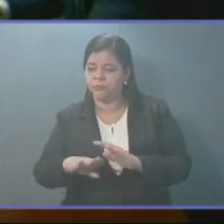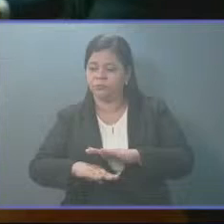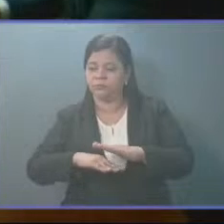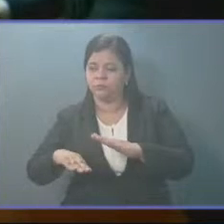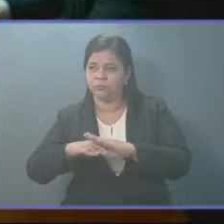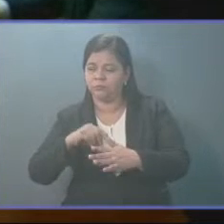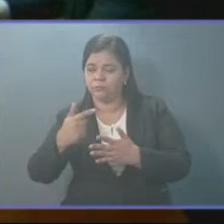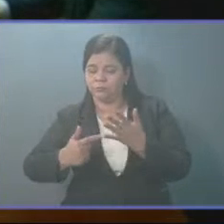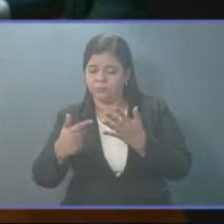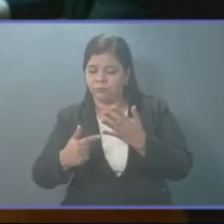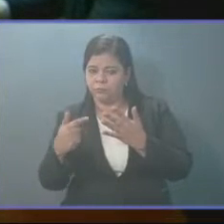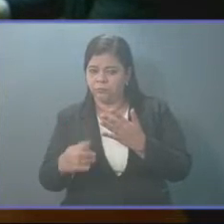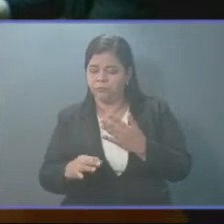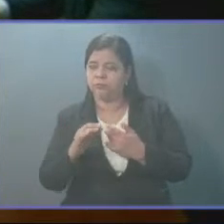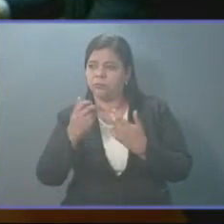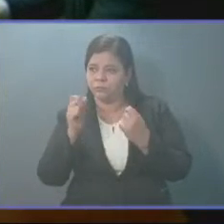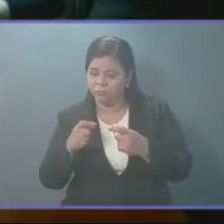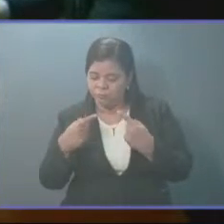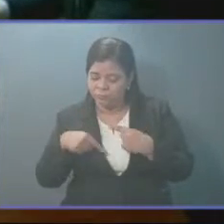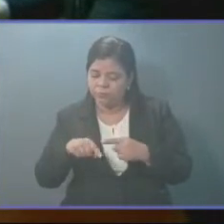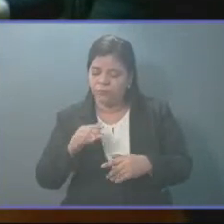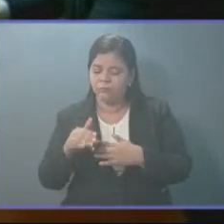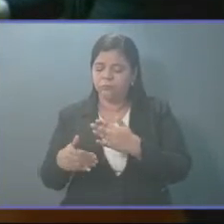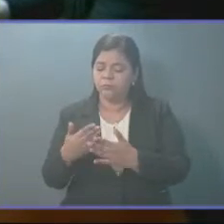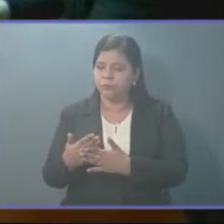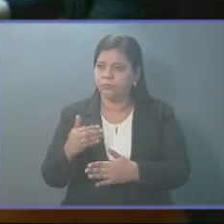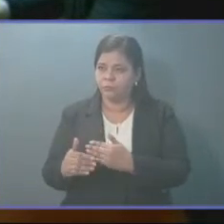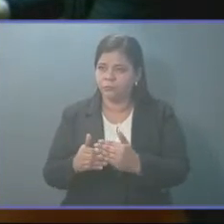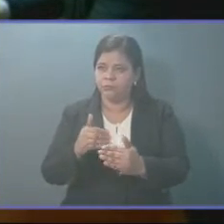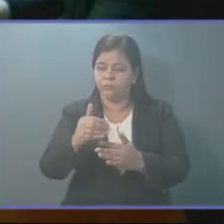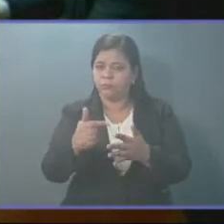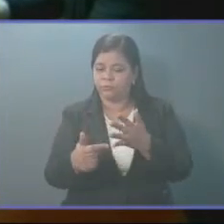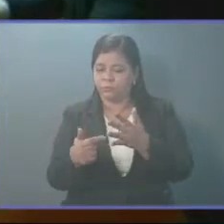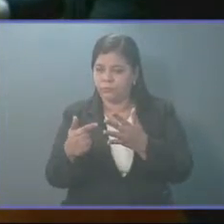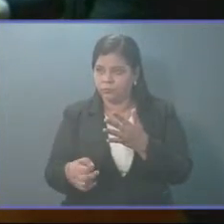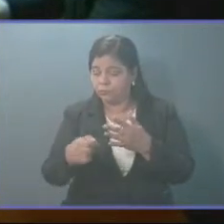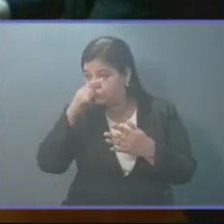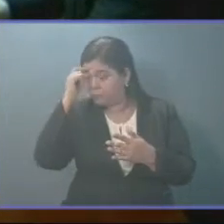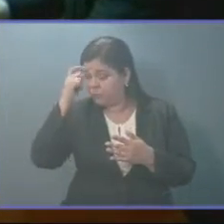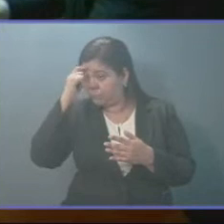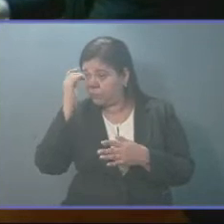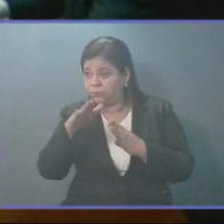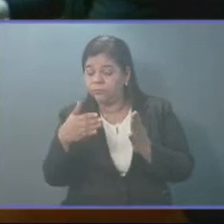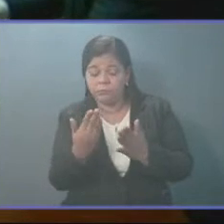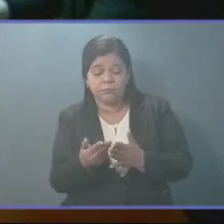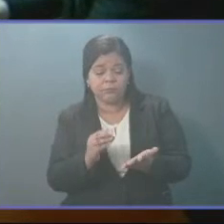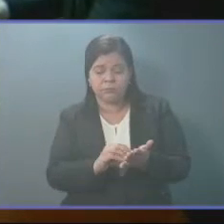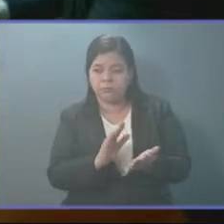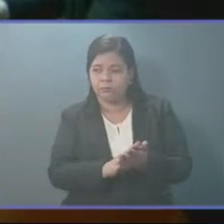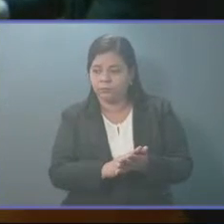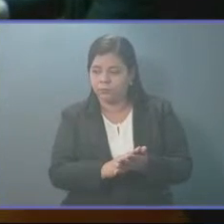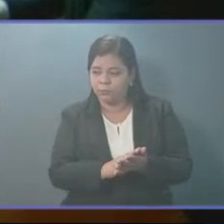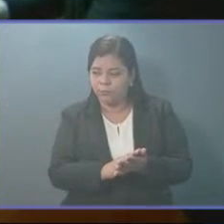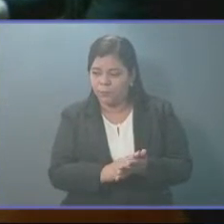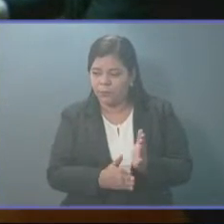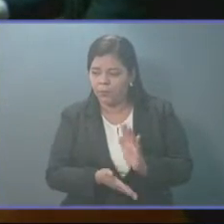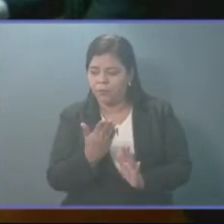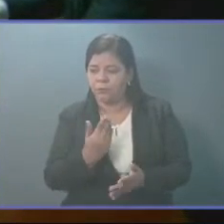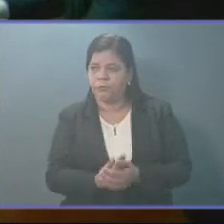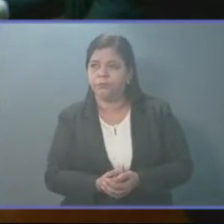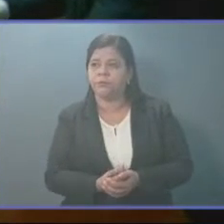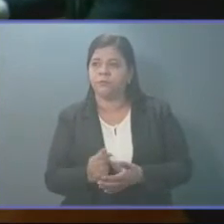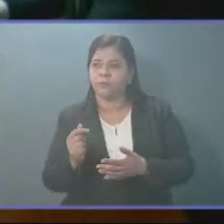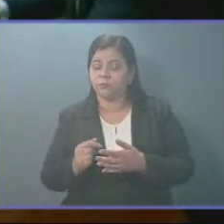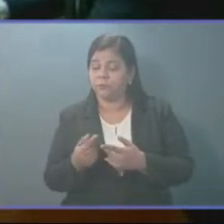ley sin perjuicio de continuar la tramitación del proceso laboral, el cual no se suspenderá por la tramitación de un proceso de naturaleza